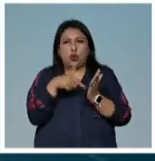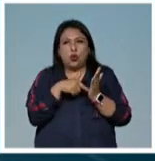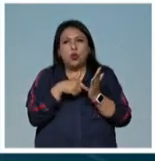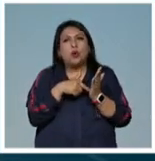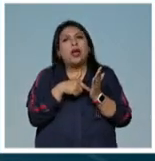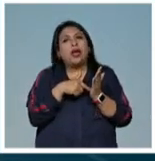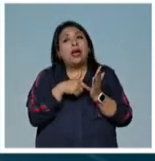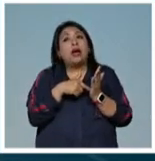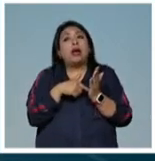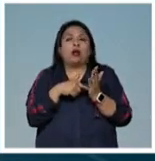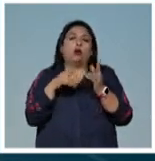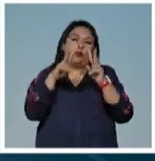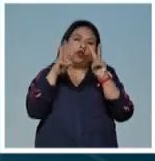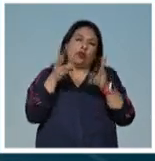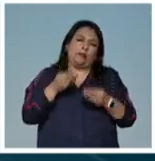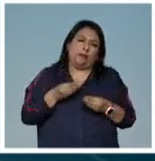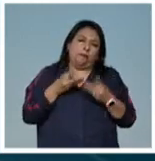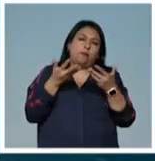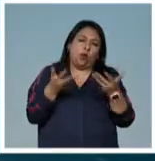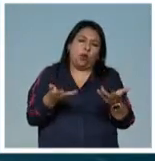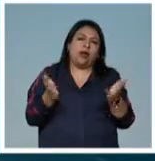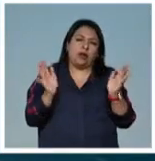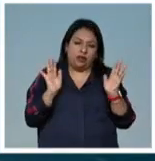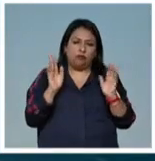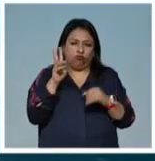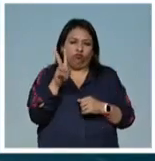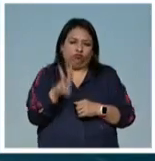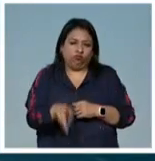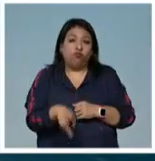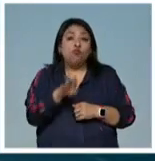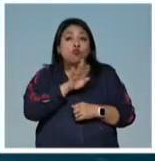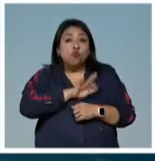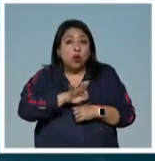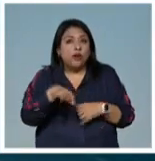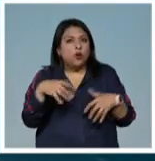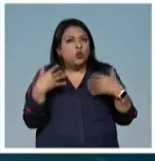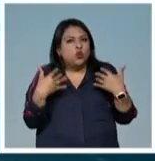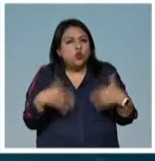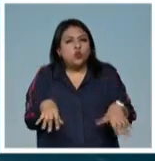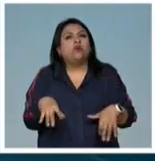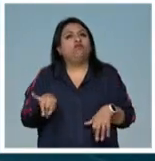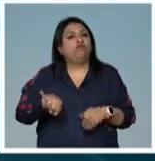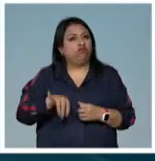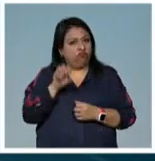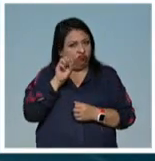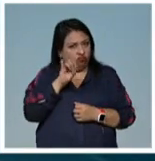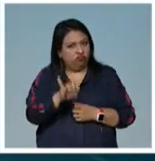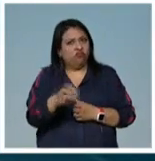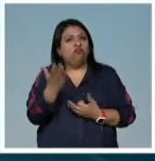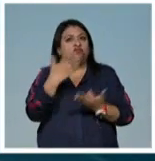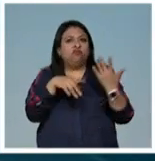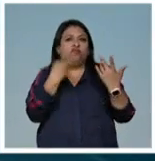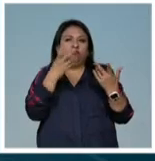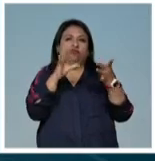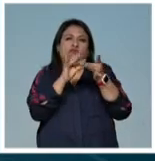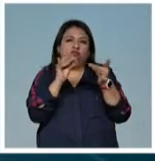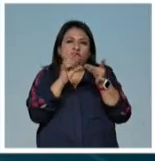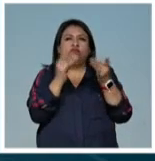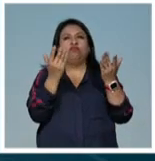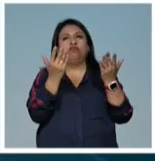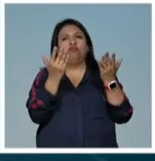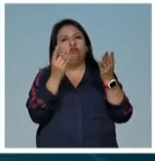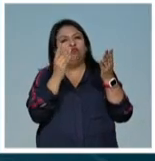un asunto poético realmente, logra unos alcances muy interesantes en toda esta descripción,